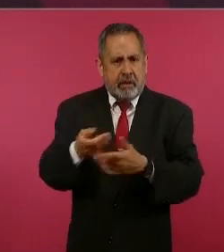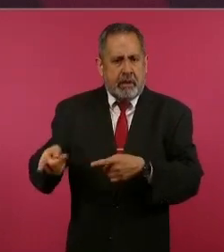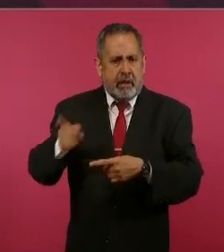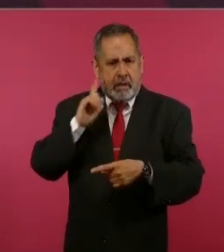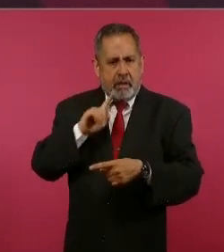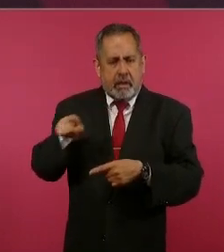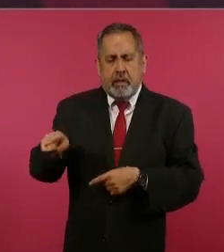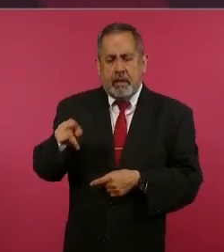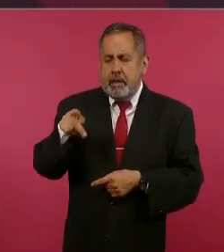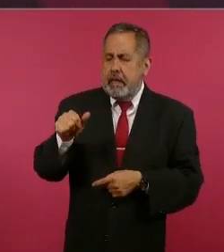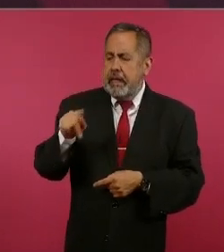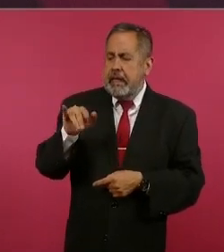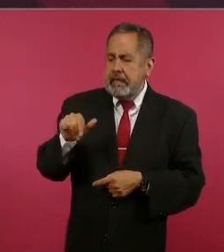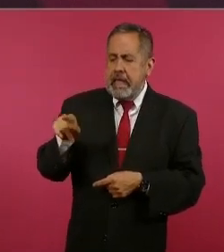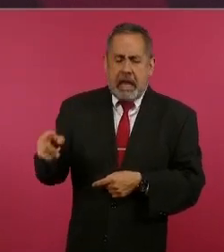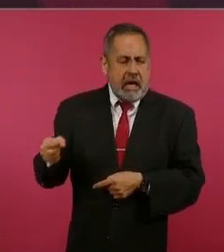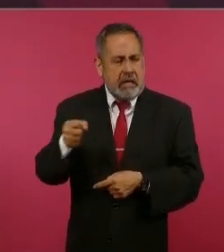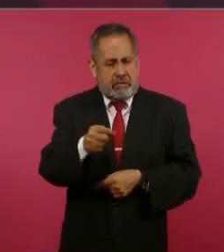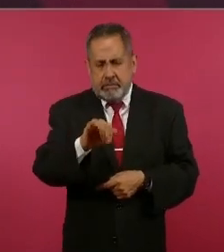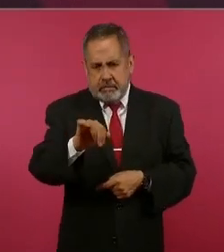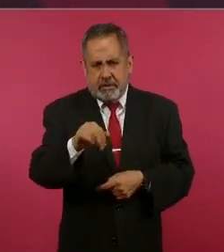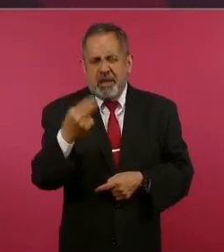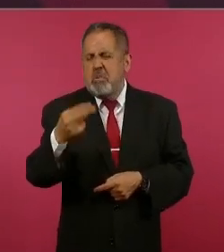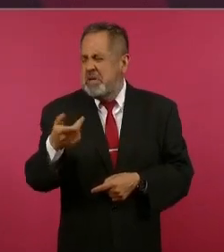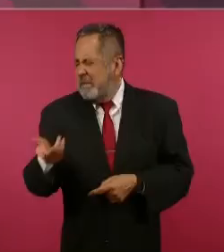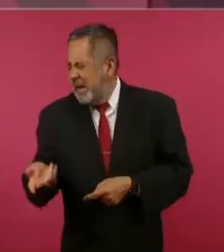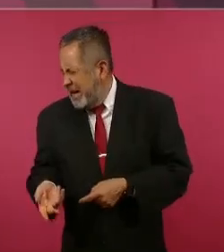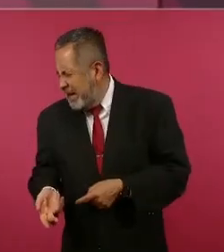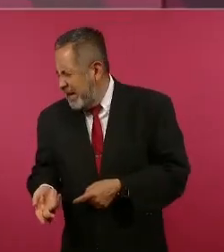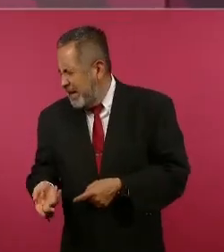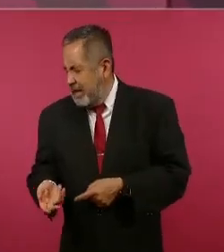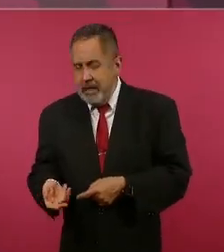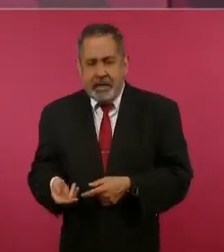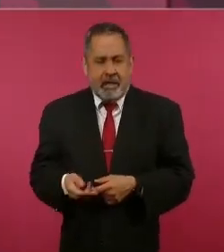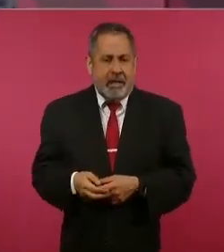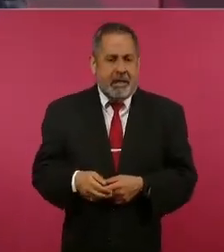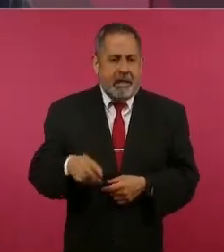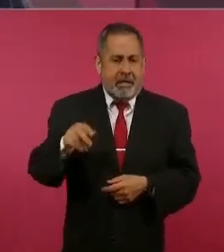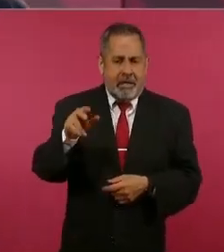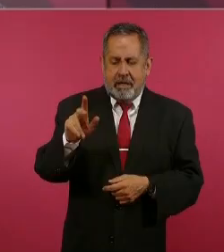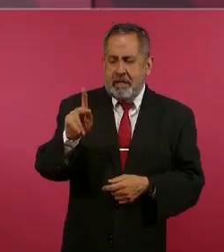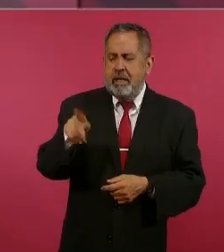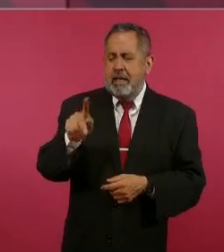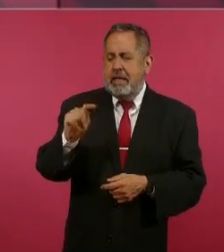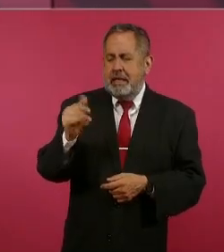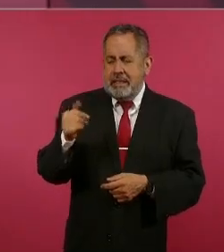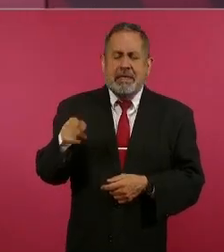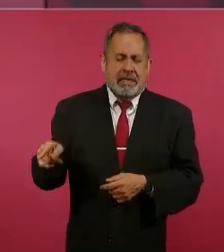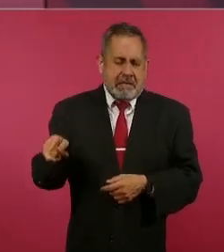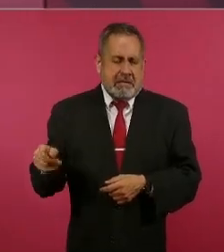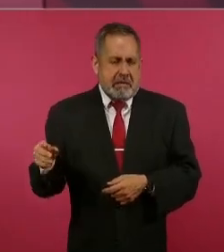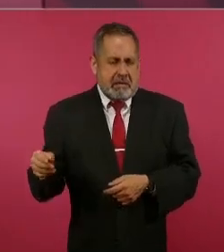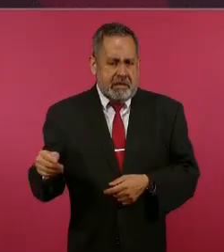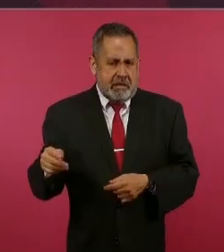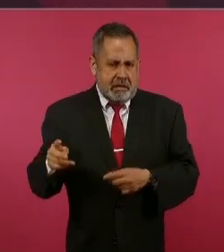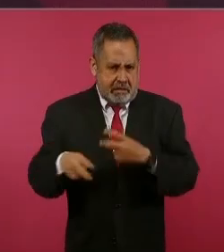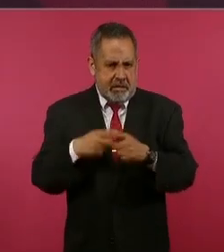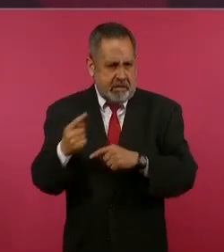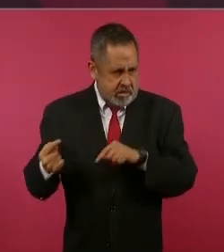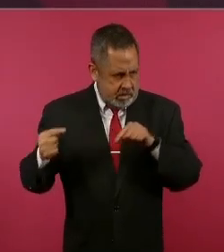a Katia. Sí, ¿se llama? Katia Chacerreta. Katia. Sí,